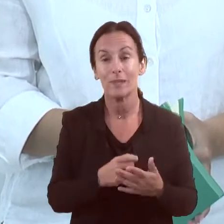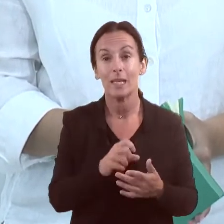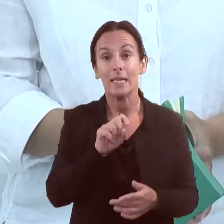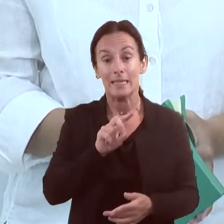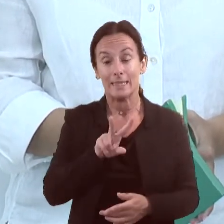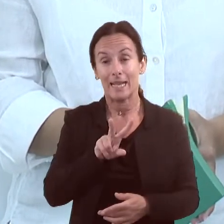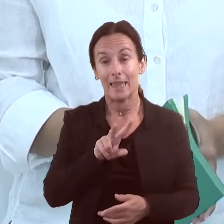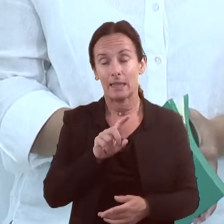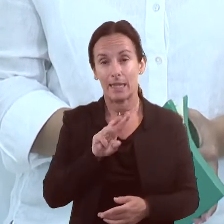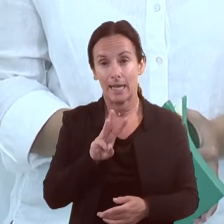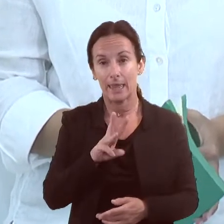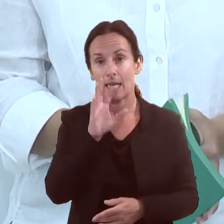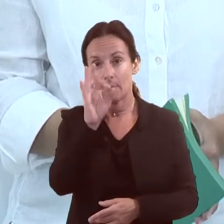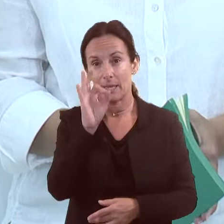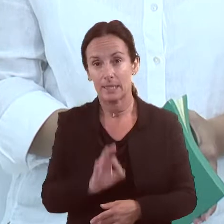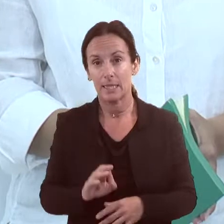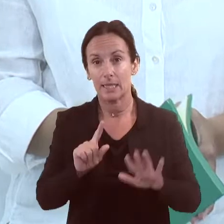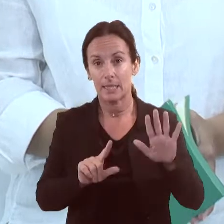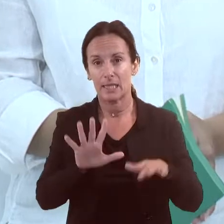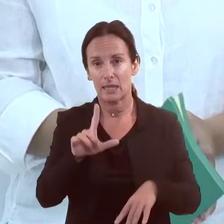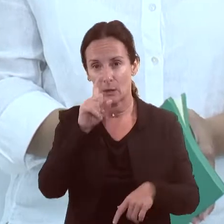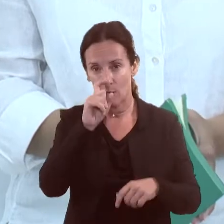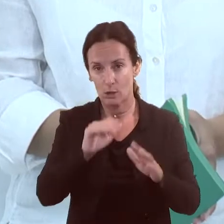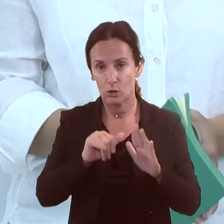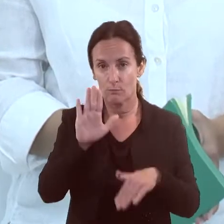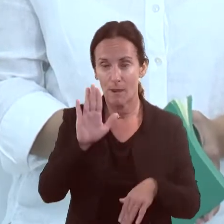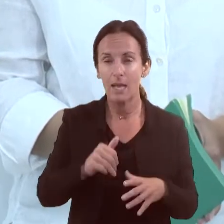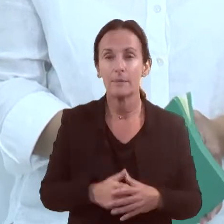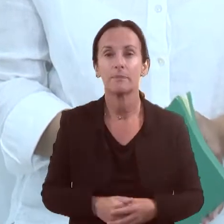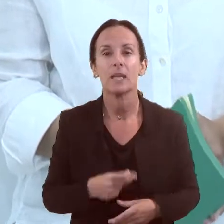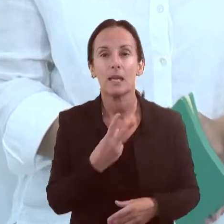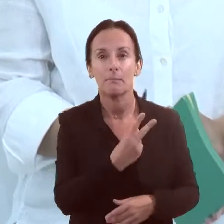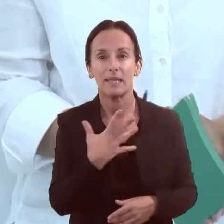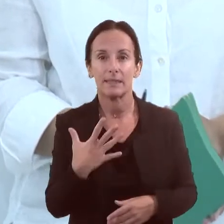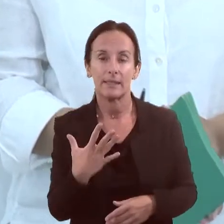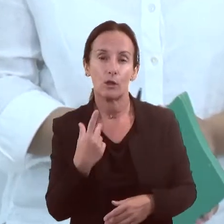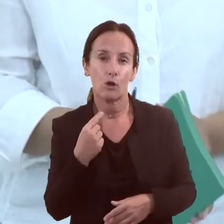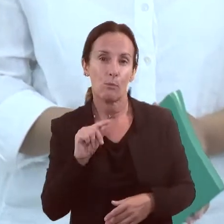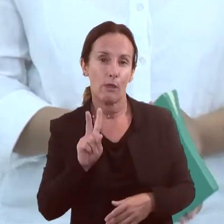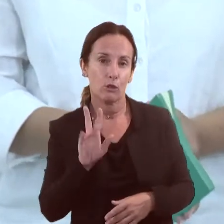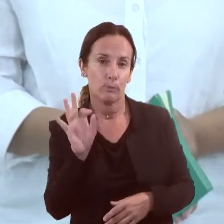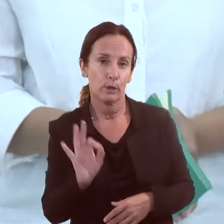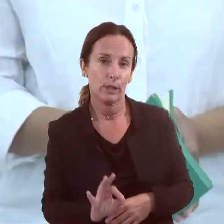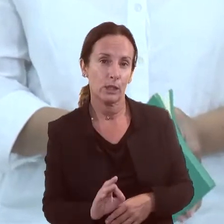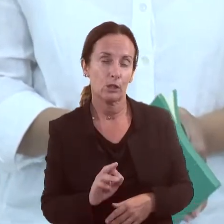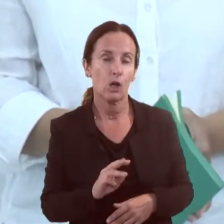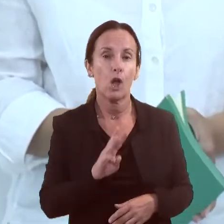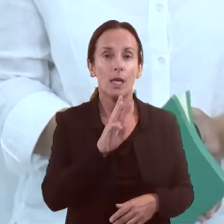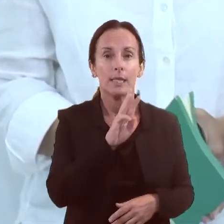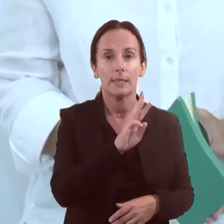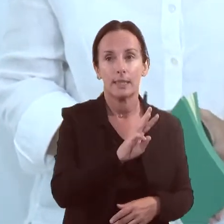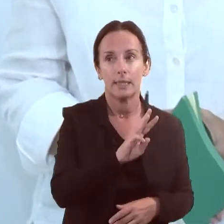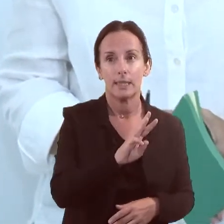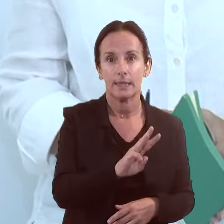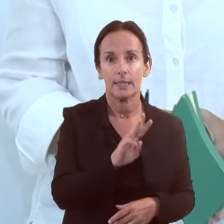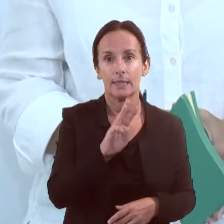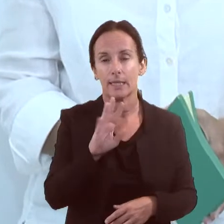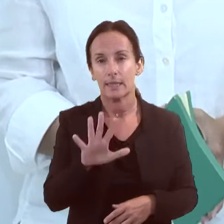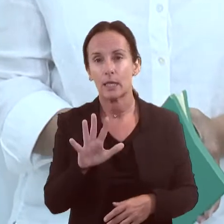de 65, el 26,2% tenen entre 55 i 64 anys i els joves són